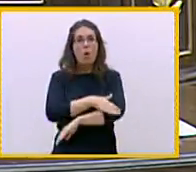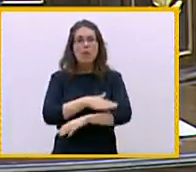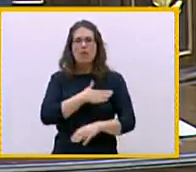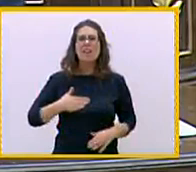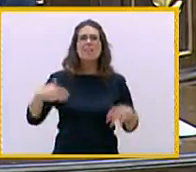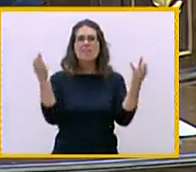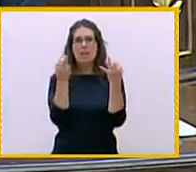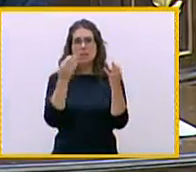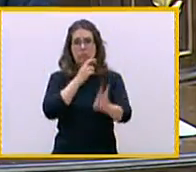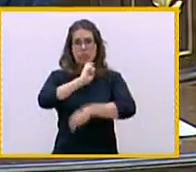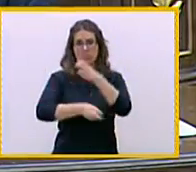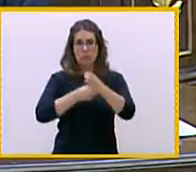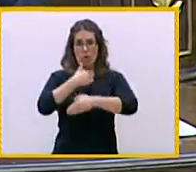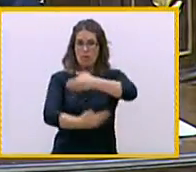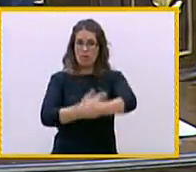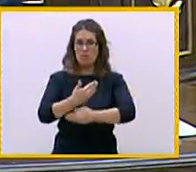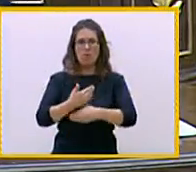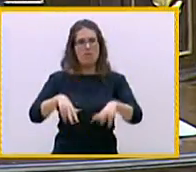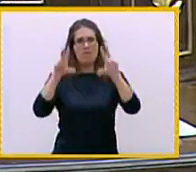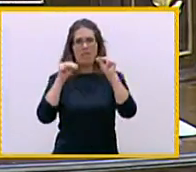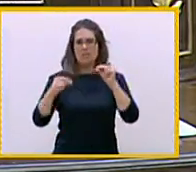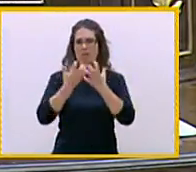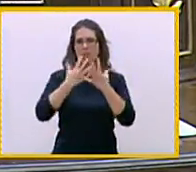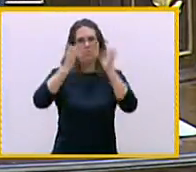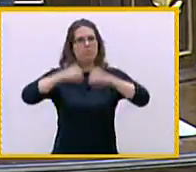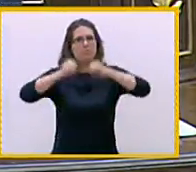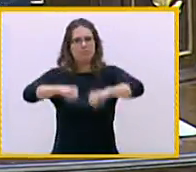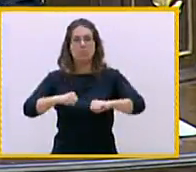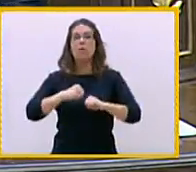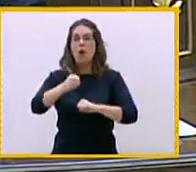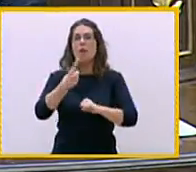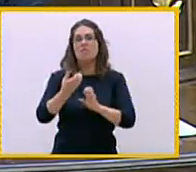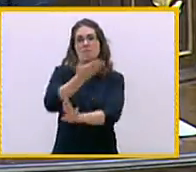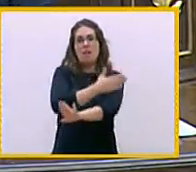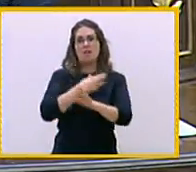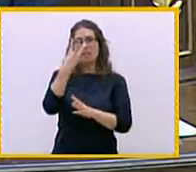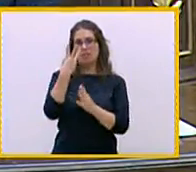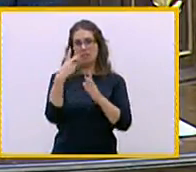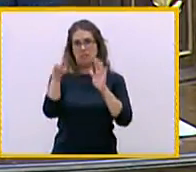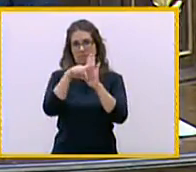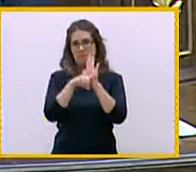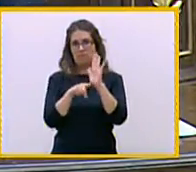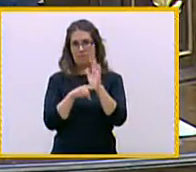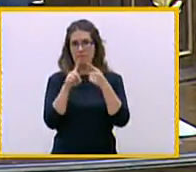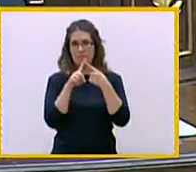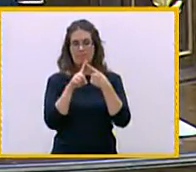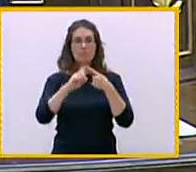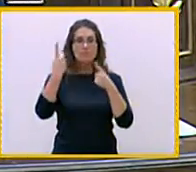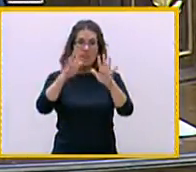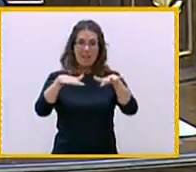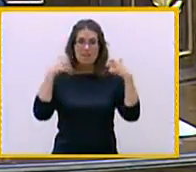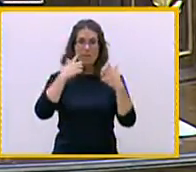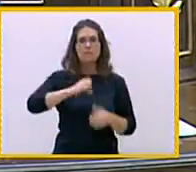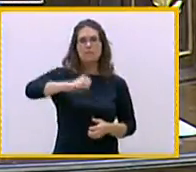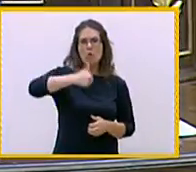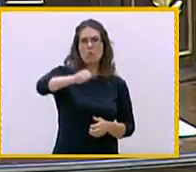proceso de reformas y ello demanda una triple tarea. Lograr la aprobación definitiva en las cámaras de las leyes que están pendientes,